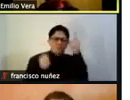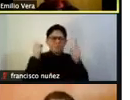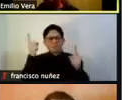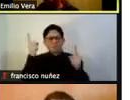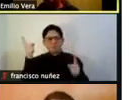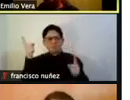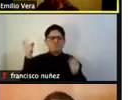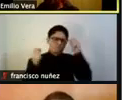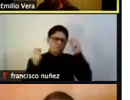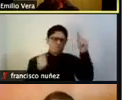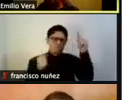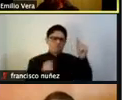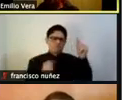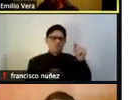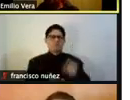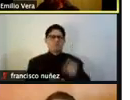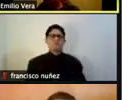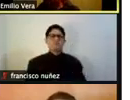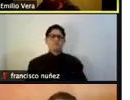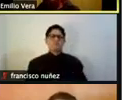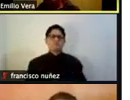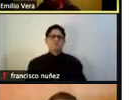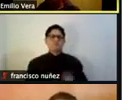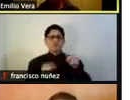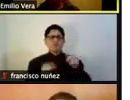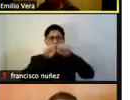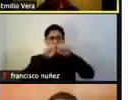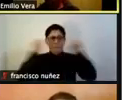son métodos indirectos, métodos remotos siempre.